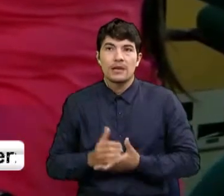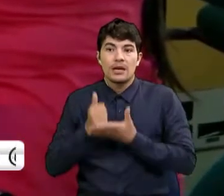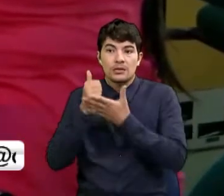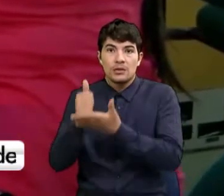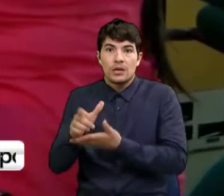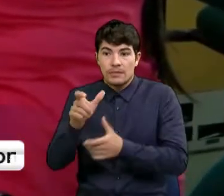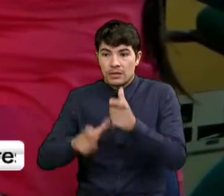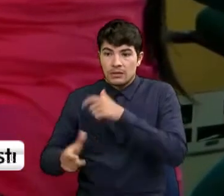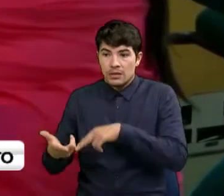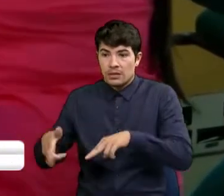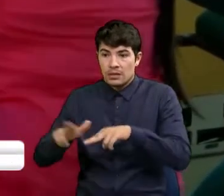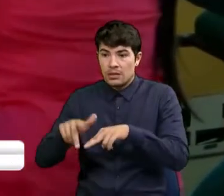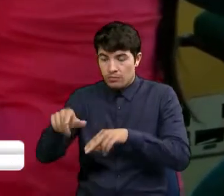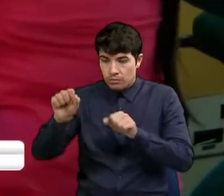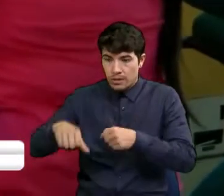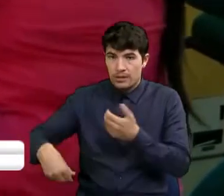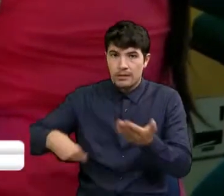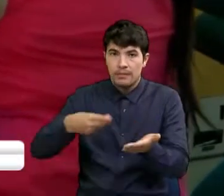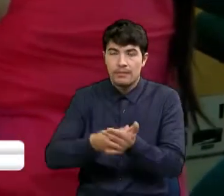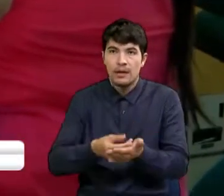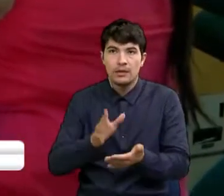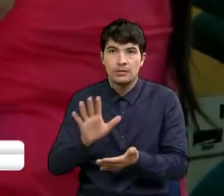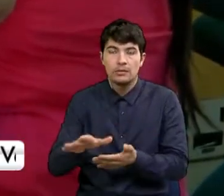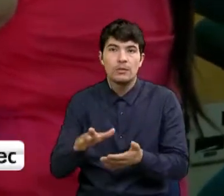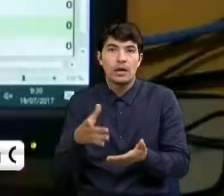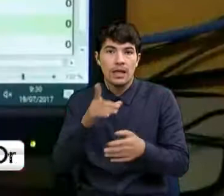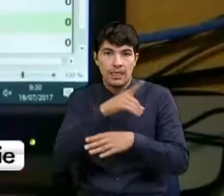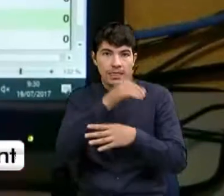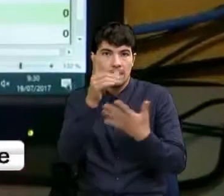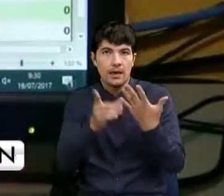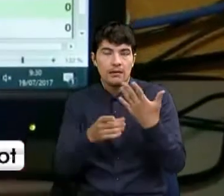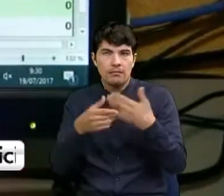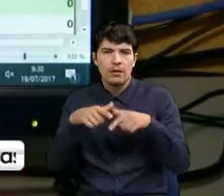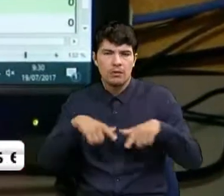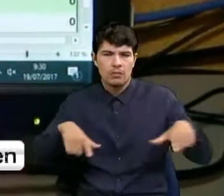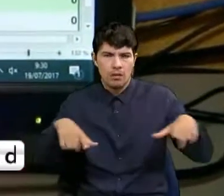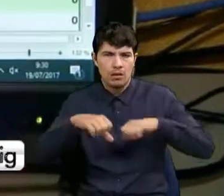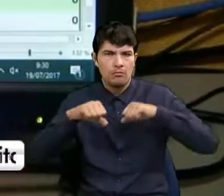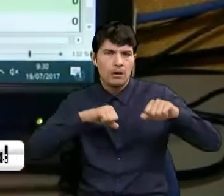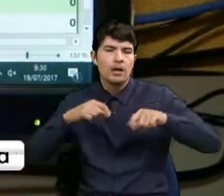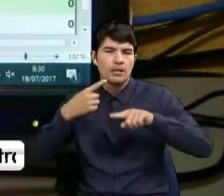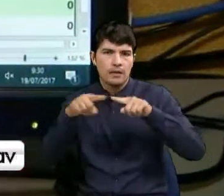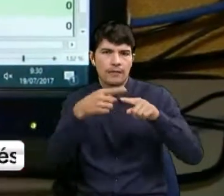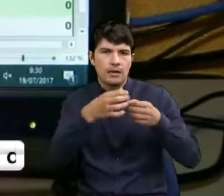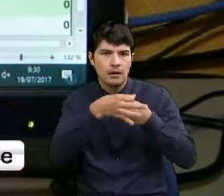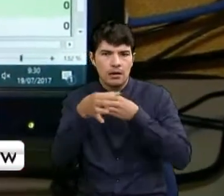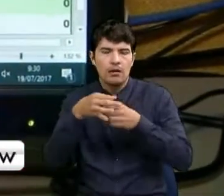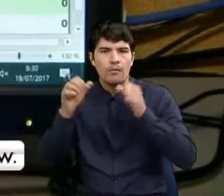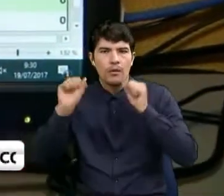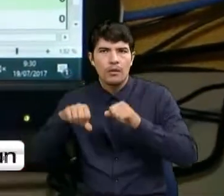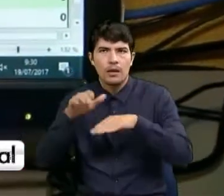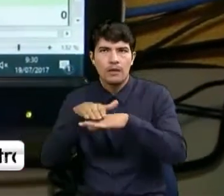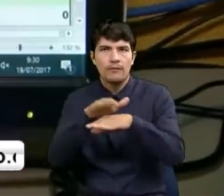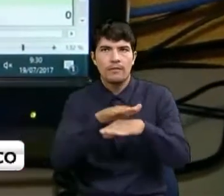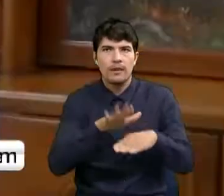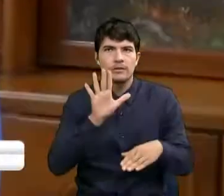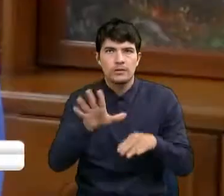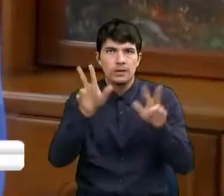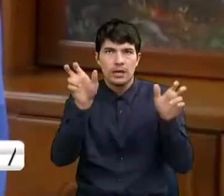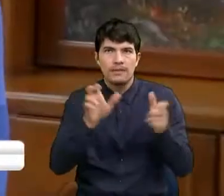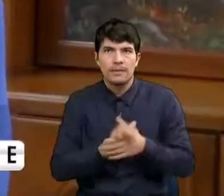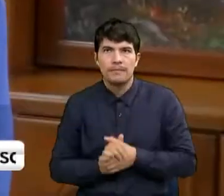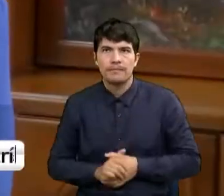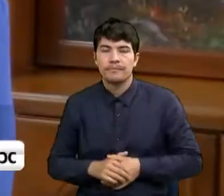los contribuyentes en la liquidación del gravamen la dian habilitó puntos móviles en varios municipios para informar sobre el tema